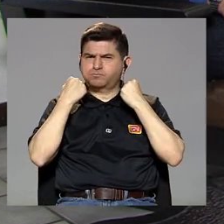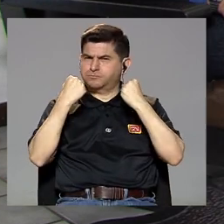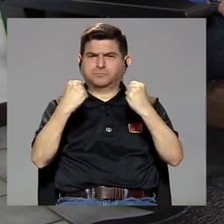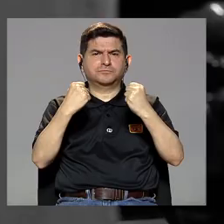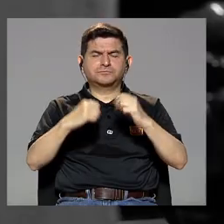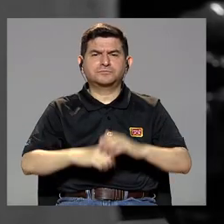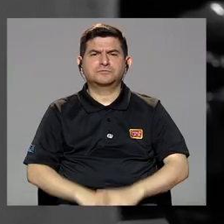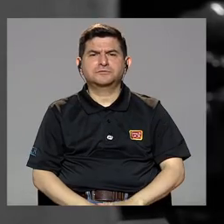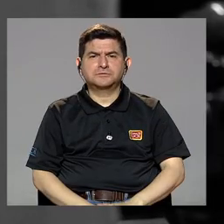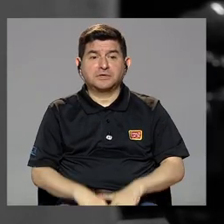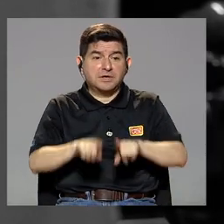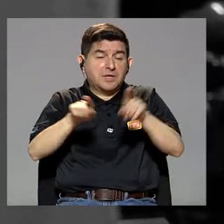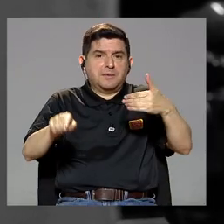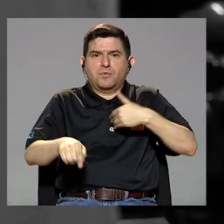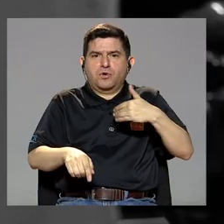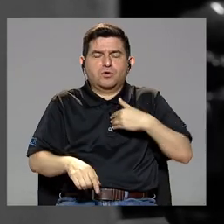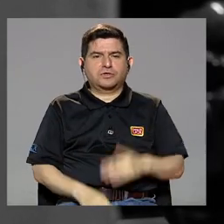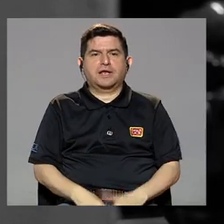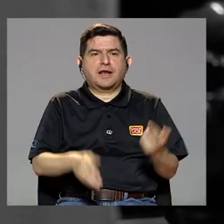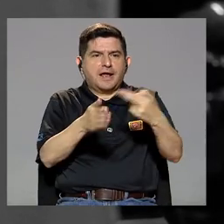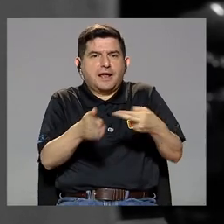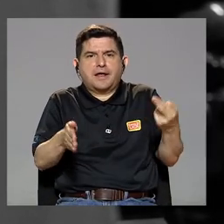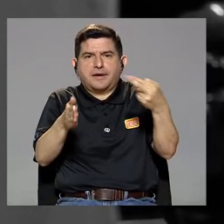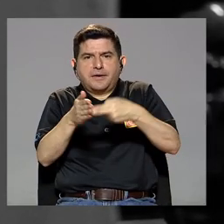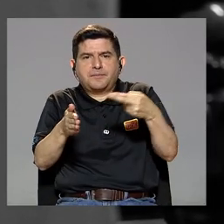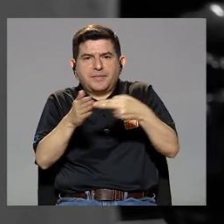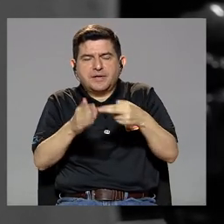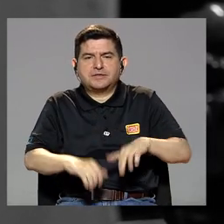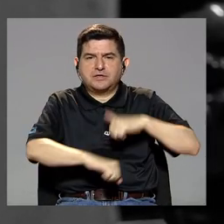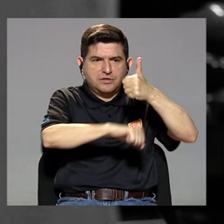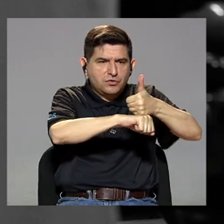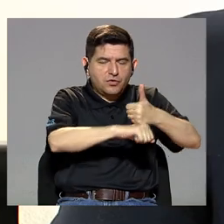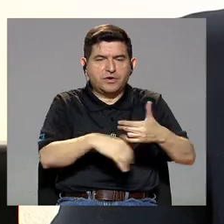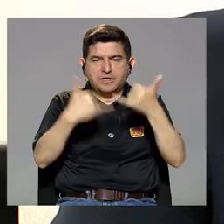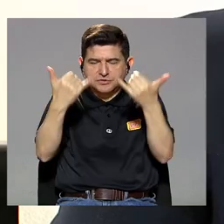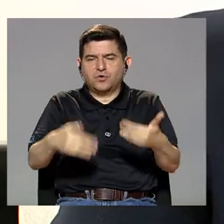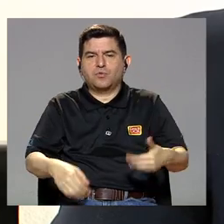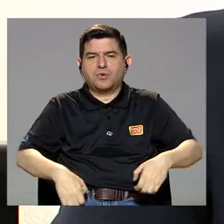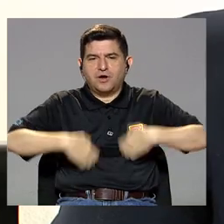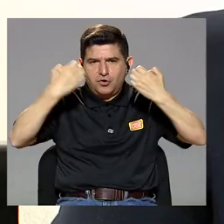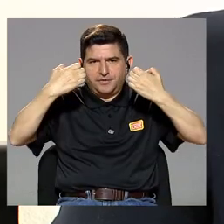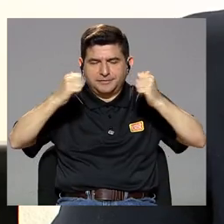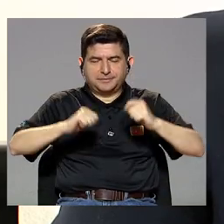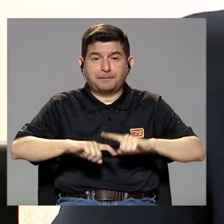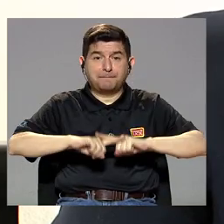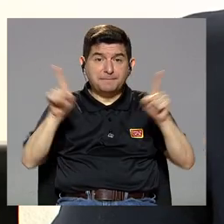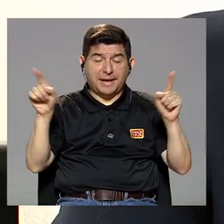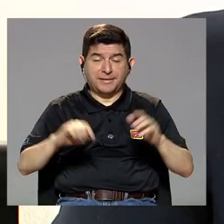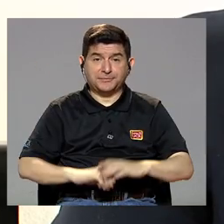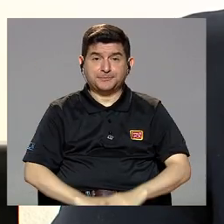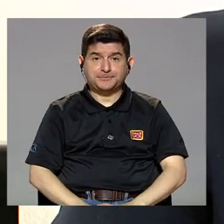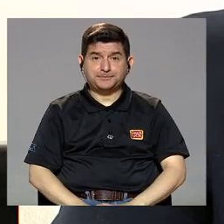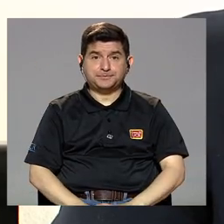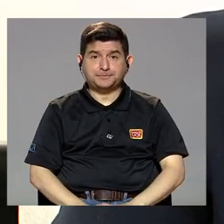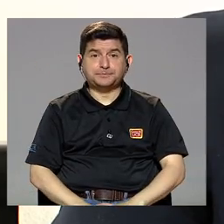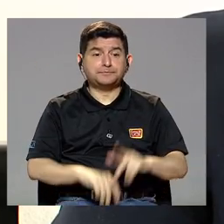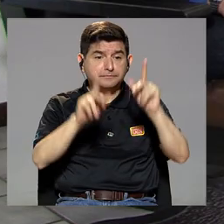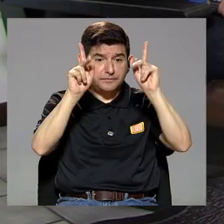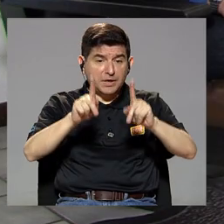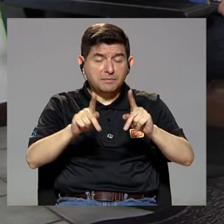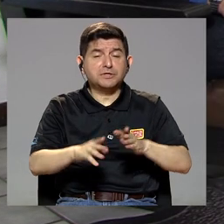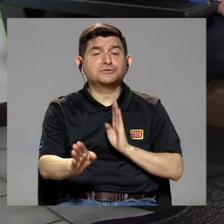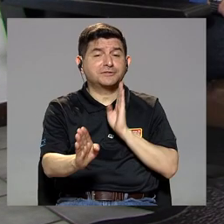ni habían tantas repetidoras como como se hacen ahora pero si la gente era